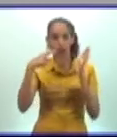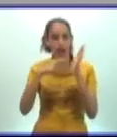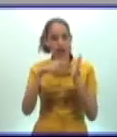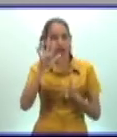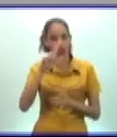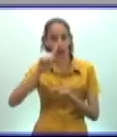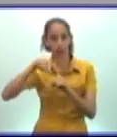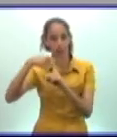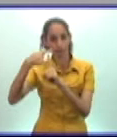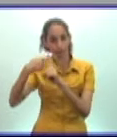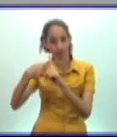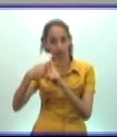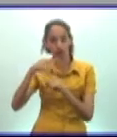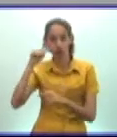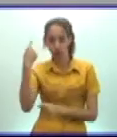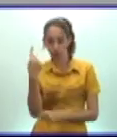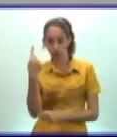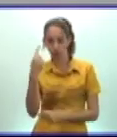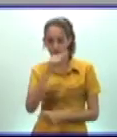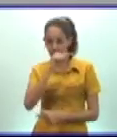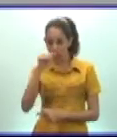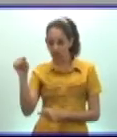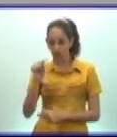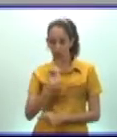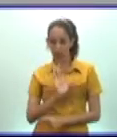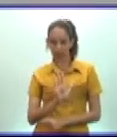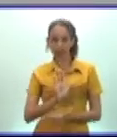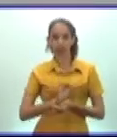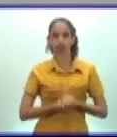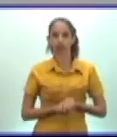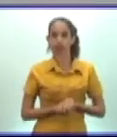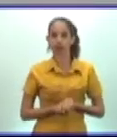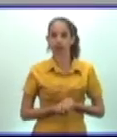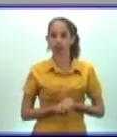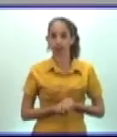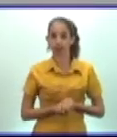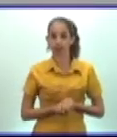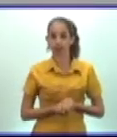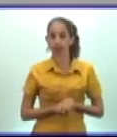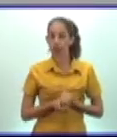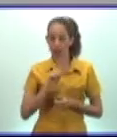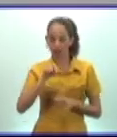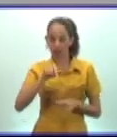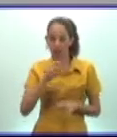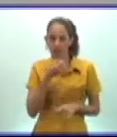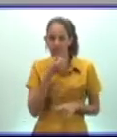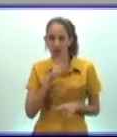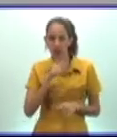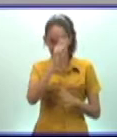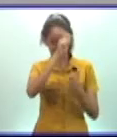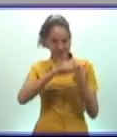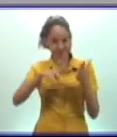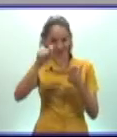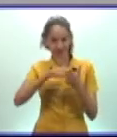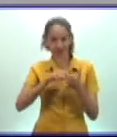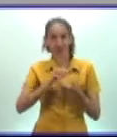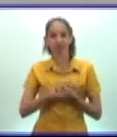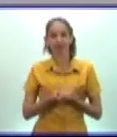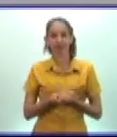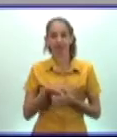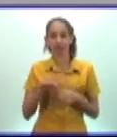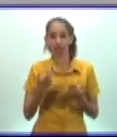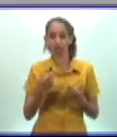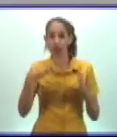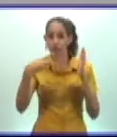51 sobre 5. Y como es una fracción que se puede simplificar, es decir, que se puede dividir porque